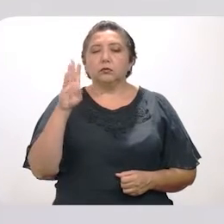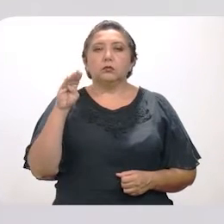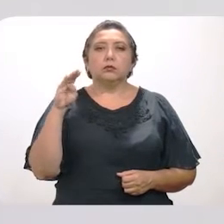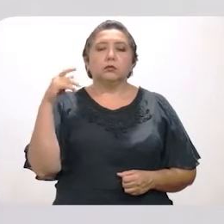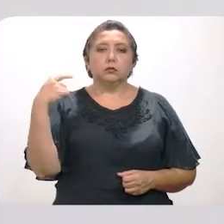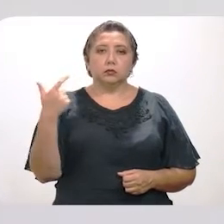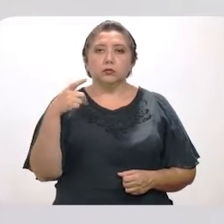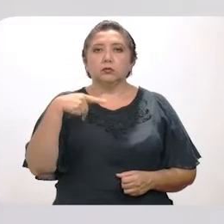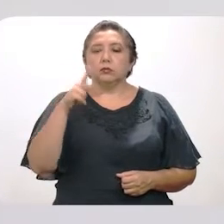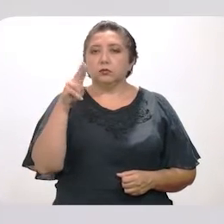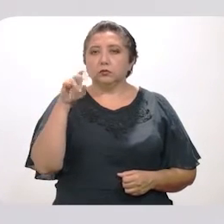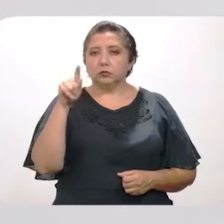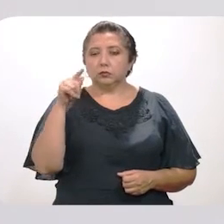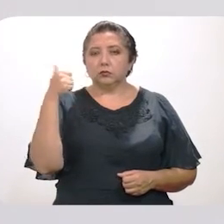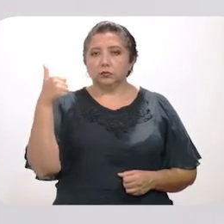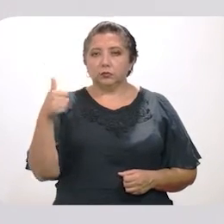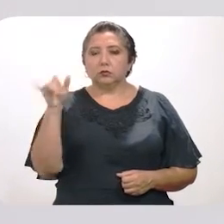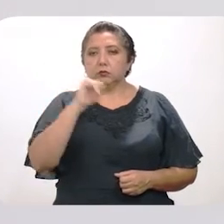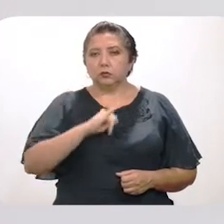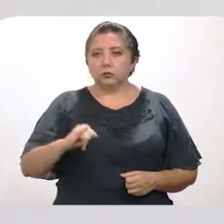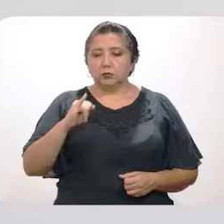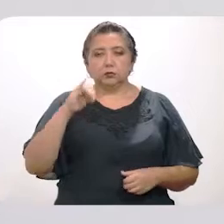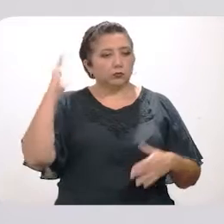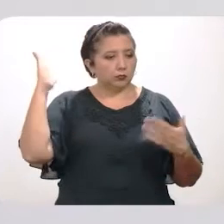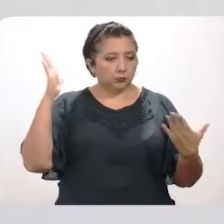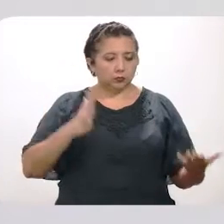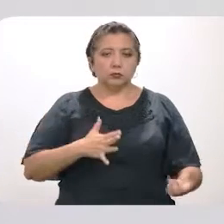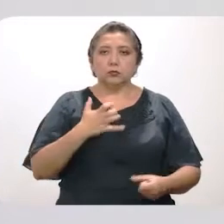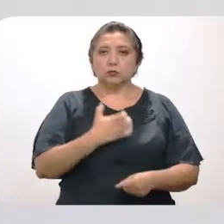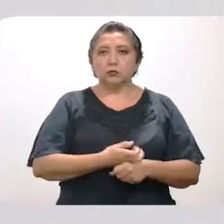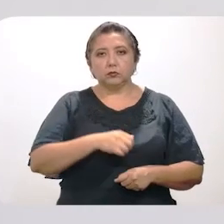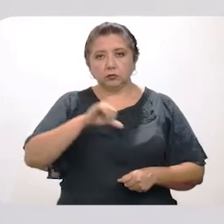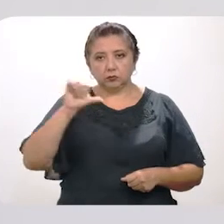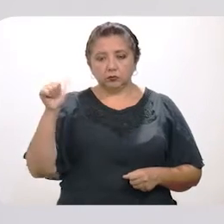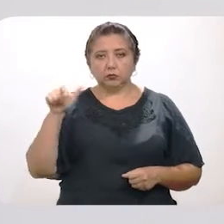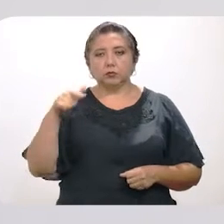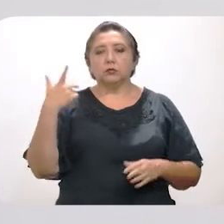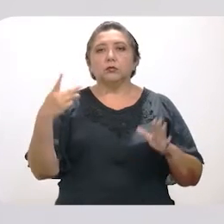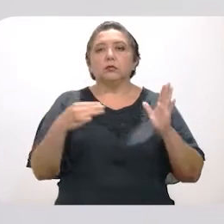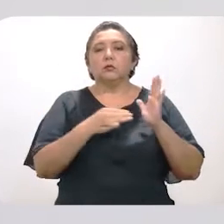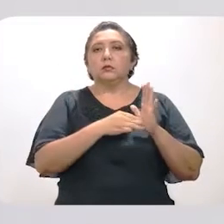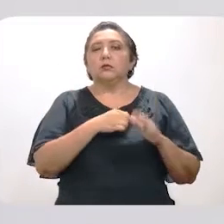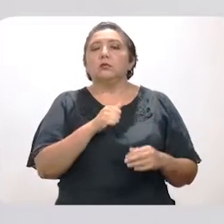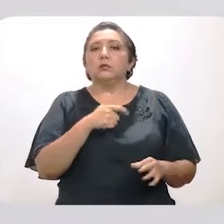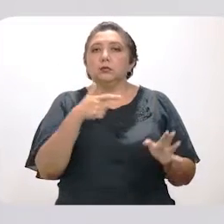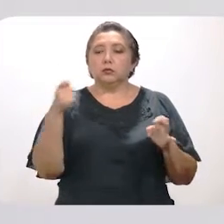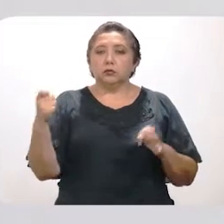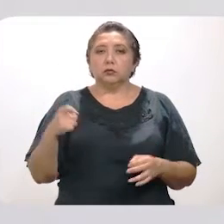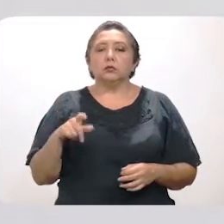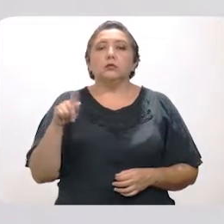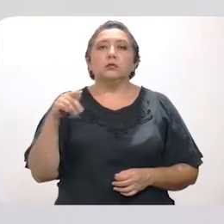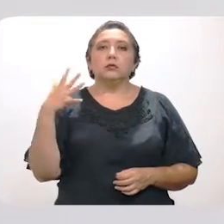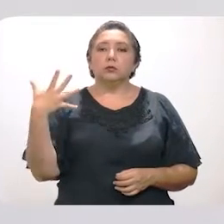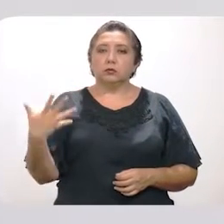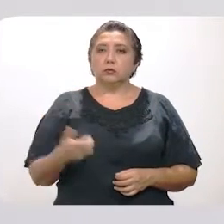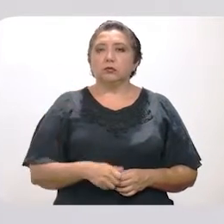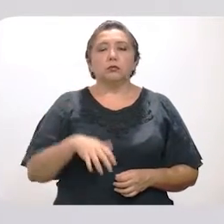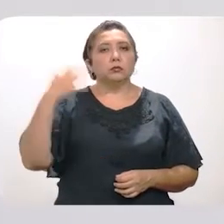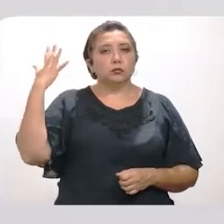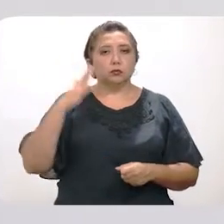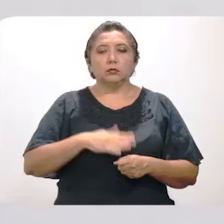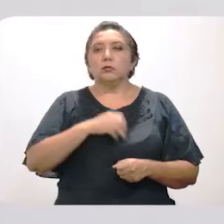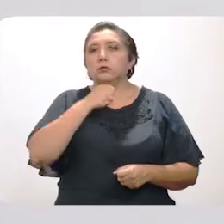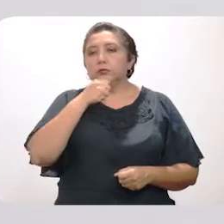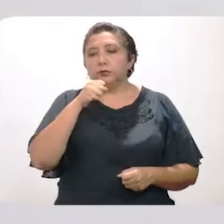Canacinco 76%. El jueves 4 arribaron al estado otras 12.675 vacunas destinadas a